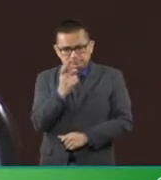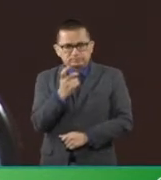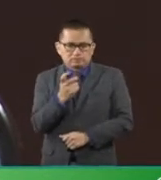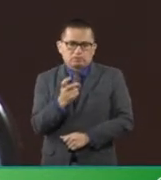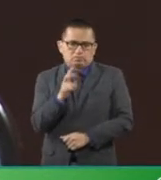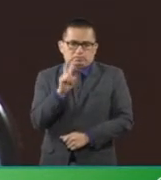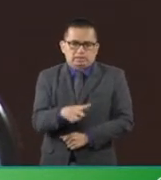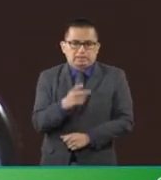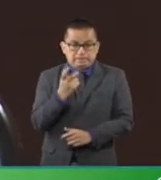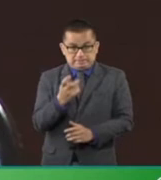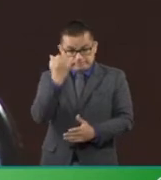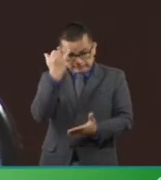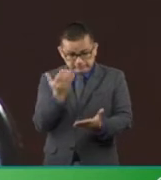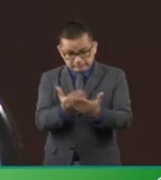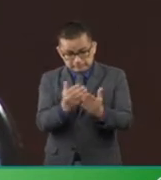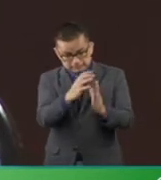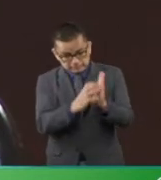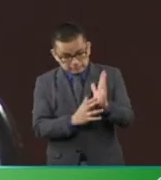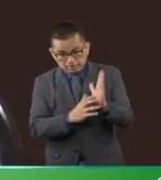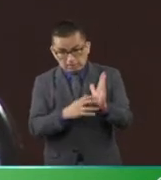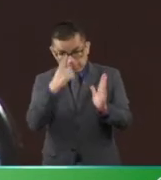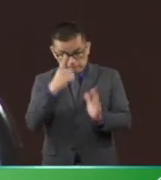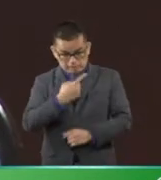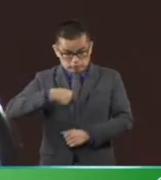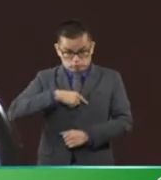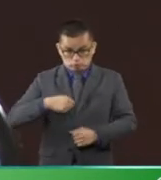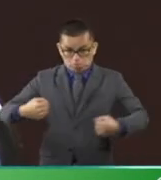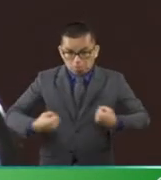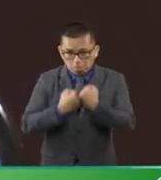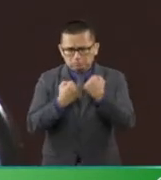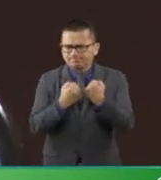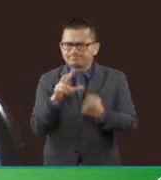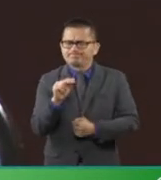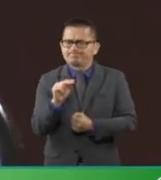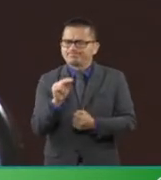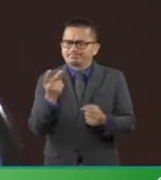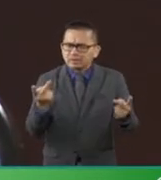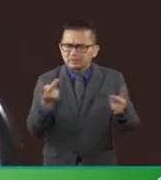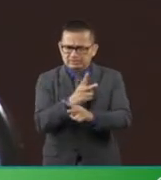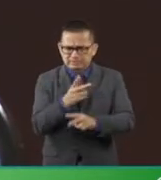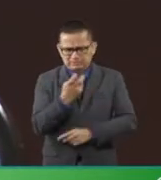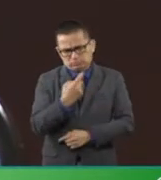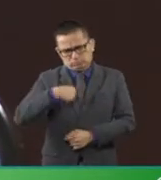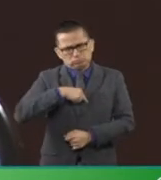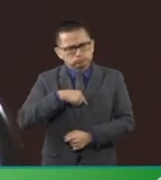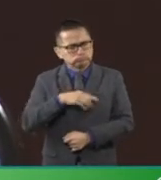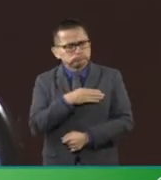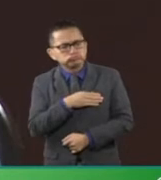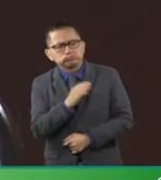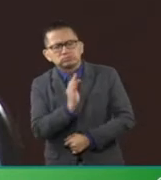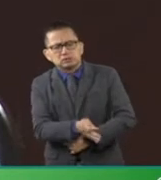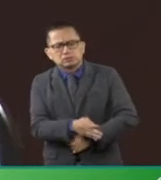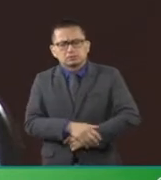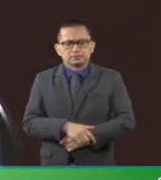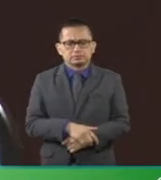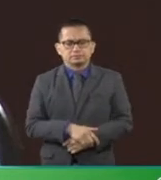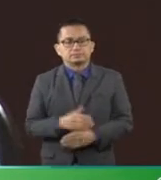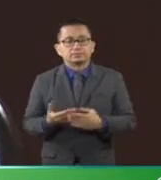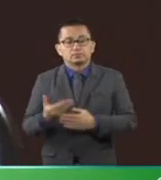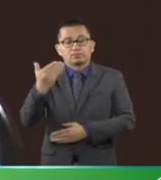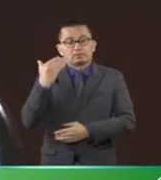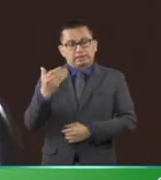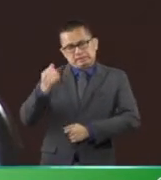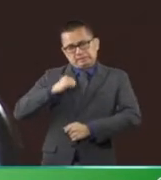que confrontarnos, todo lo contrario, nos hace más nobles. A principios del siglo pasado, cuando la ley sí, y así